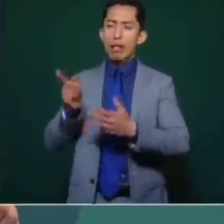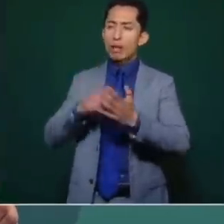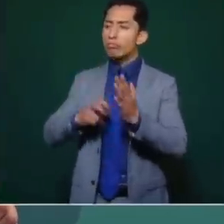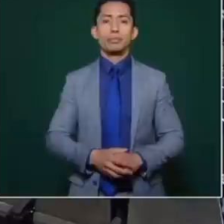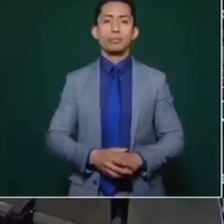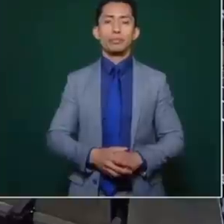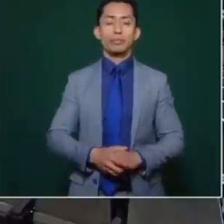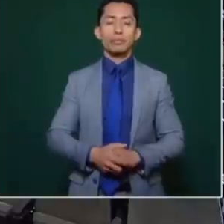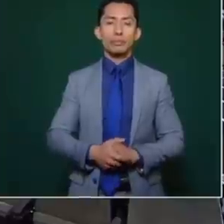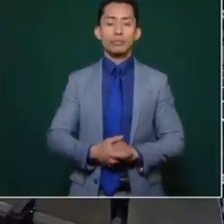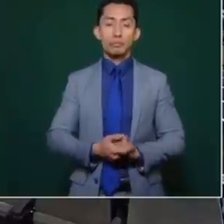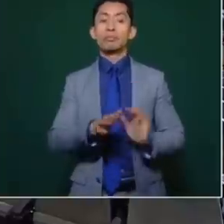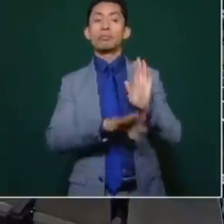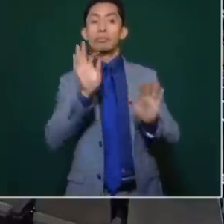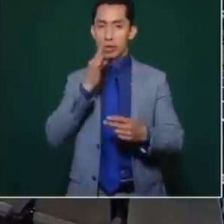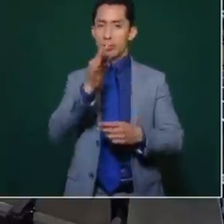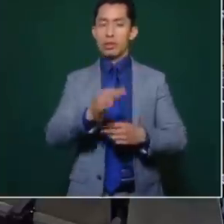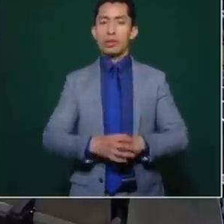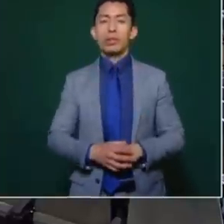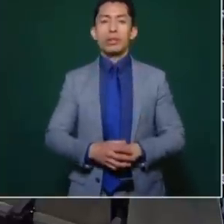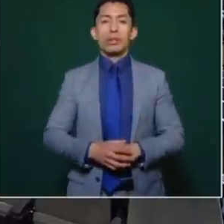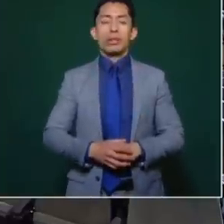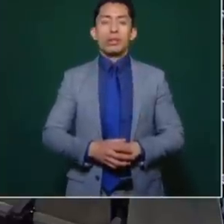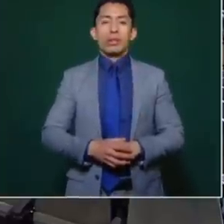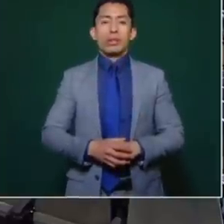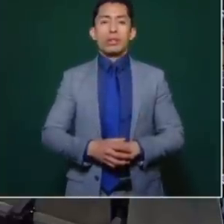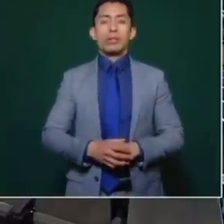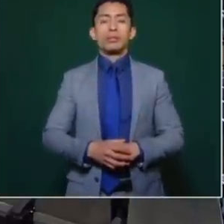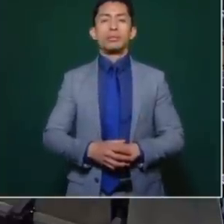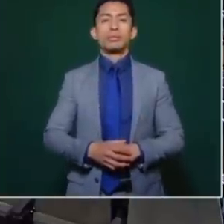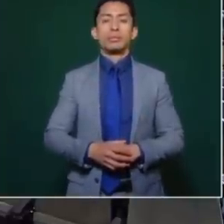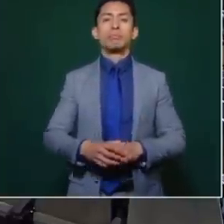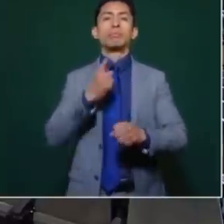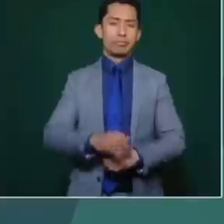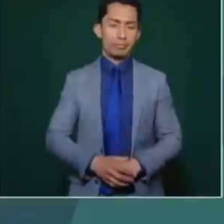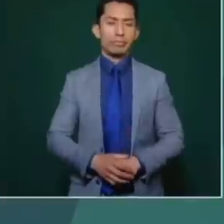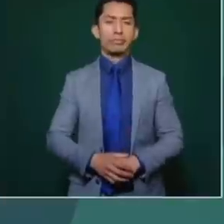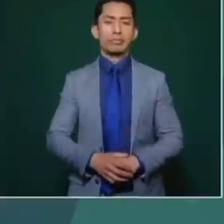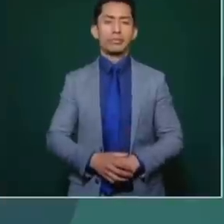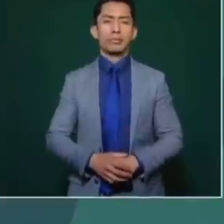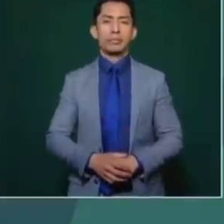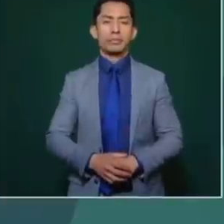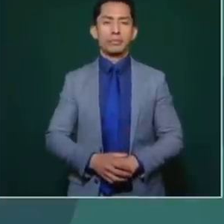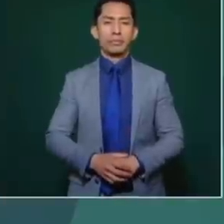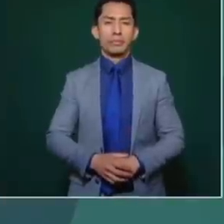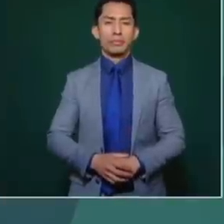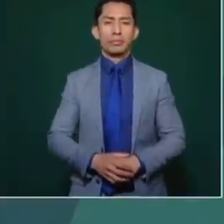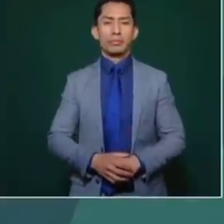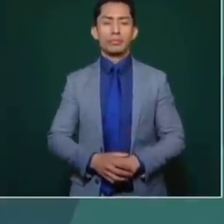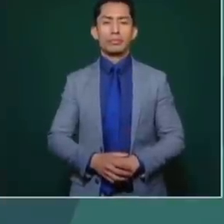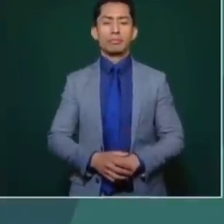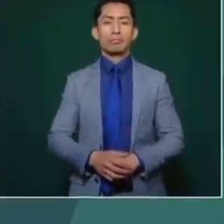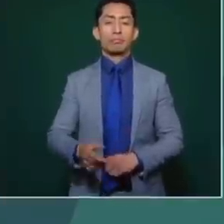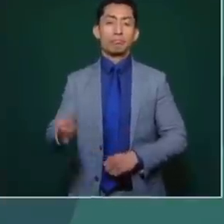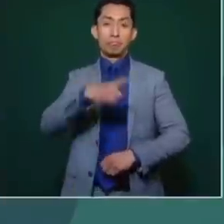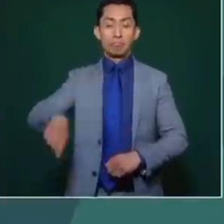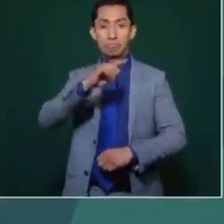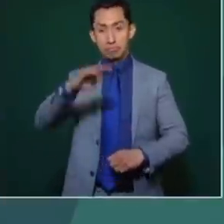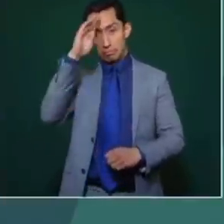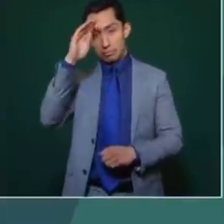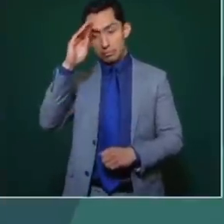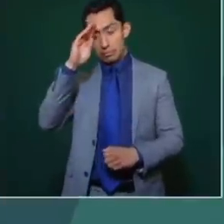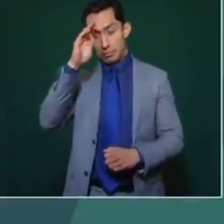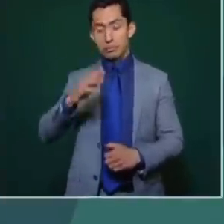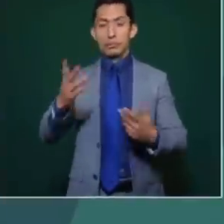a seguir haciendo. Es importante destacar dos cosas. Primero, de que no hay impunidad. Que no estén pensando